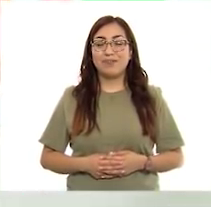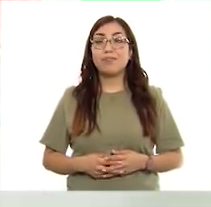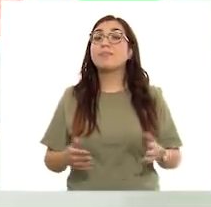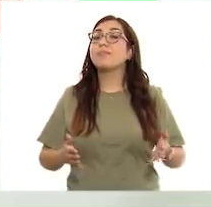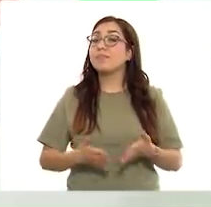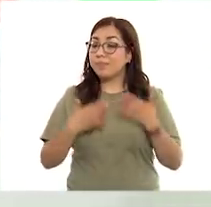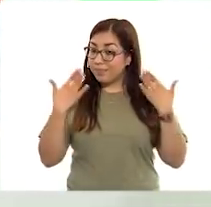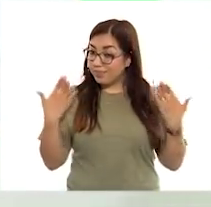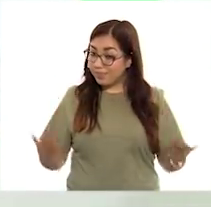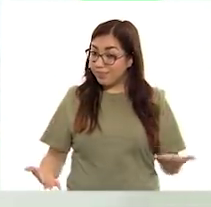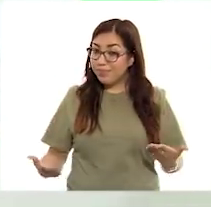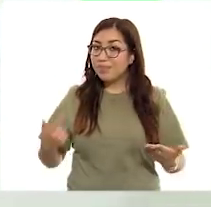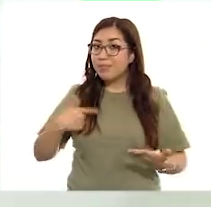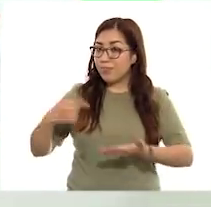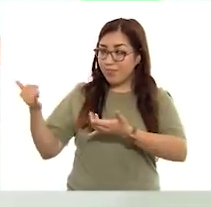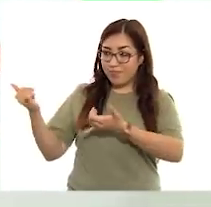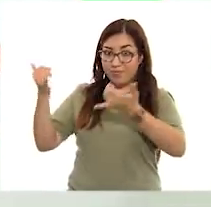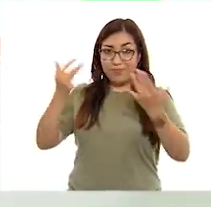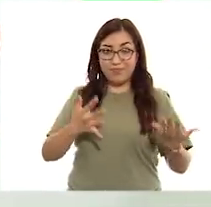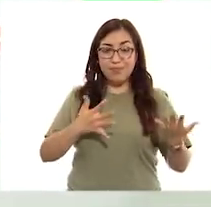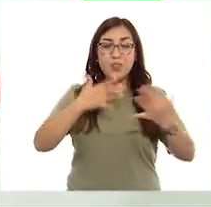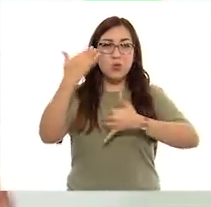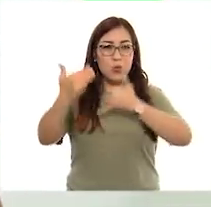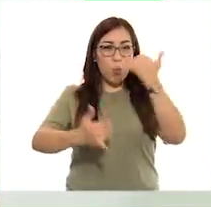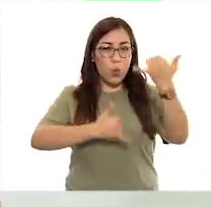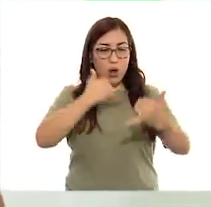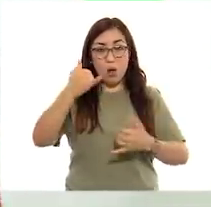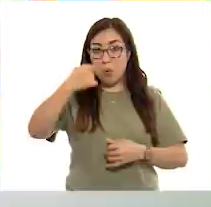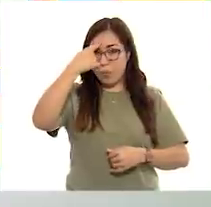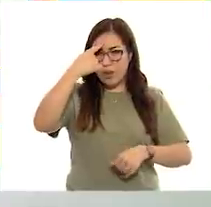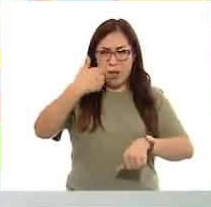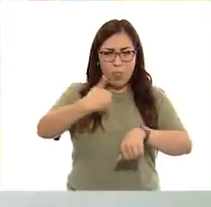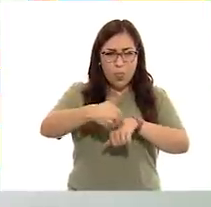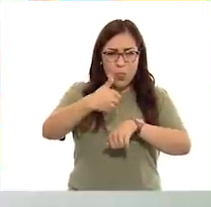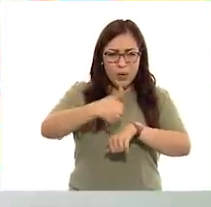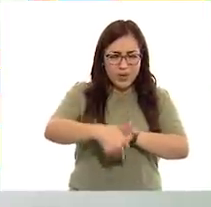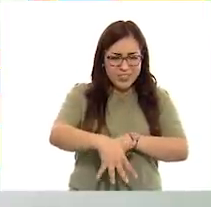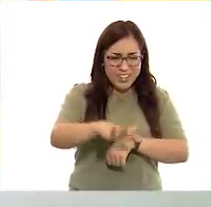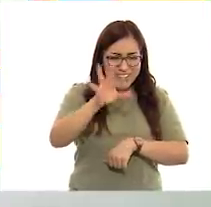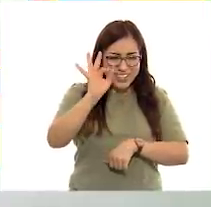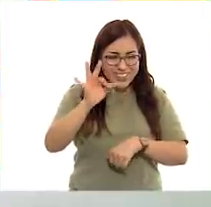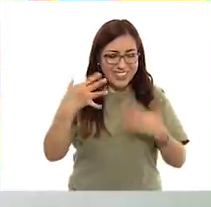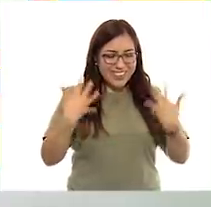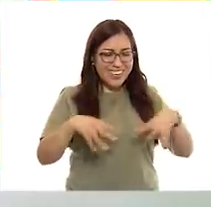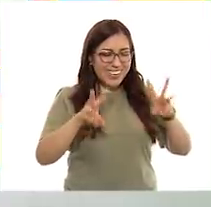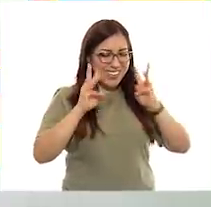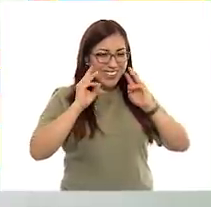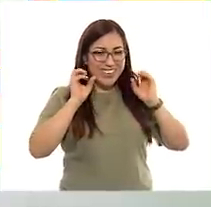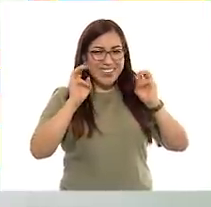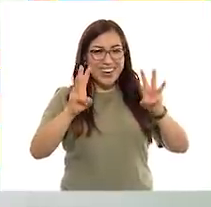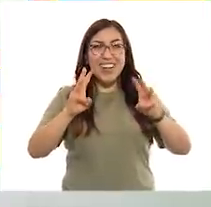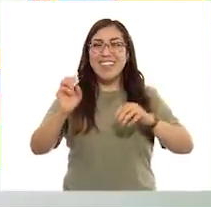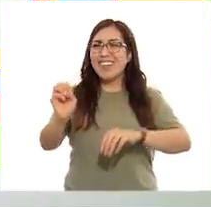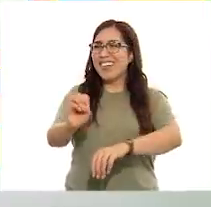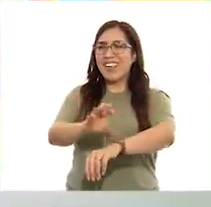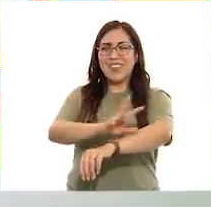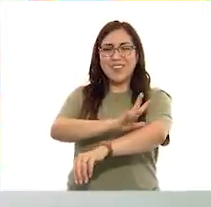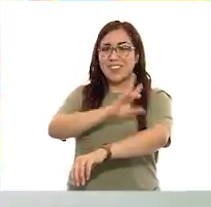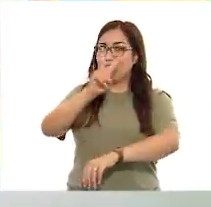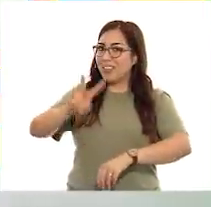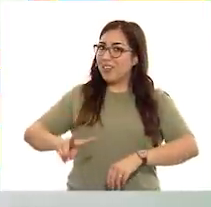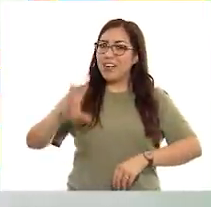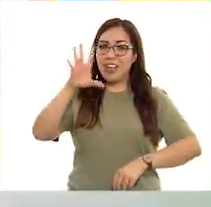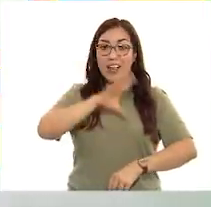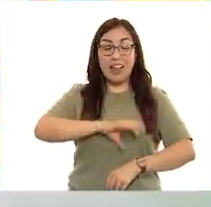Ahora les traje un juego para adivinar cantidades. ¡Guau! ¡Qué emoción! Nos encantan los juegos